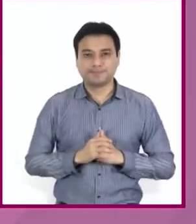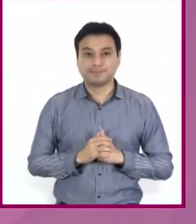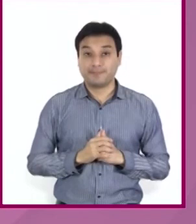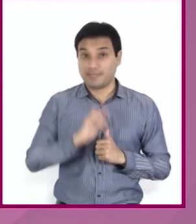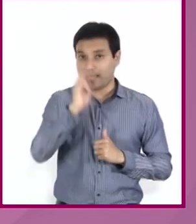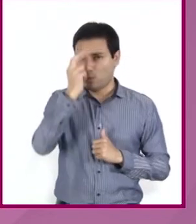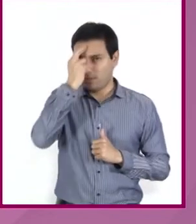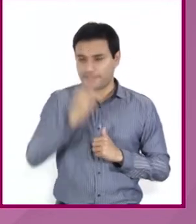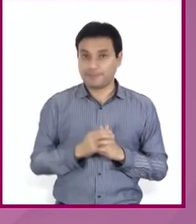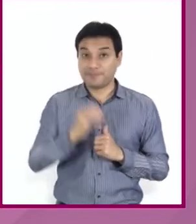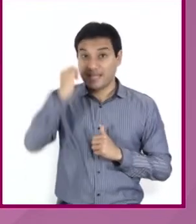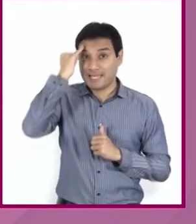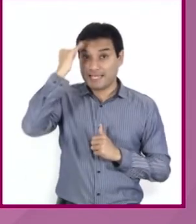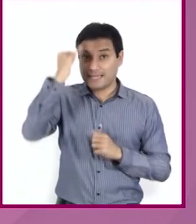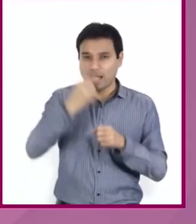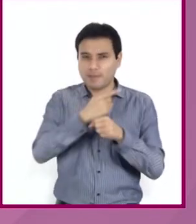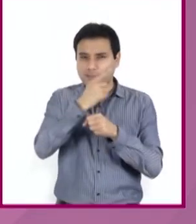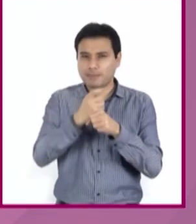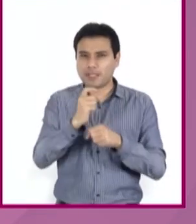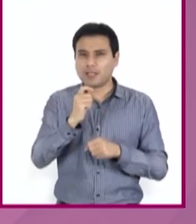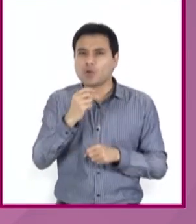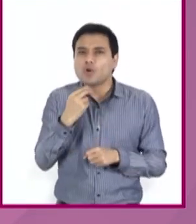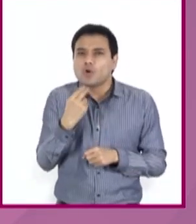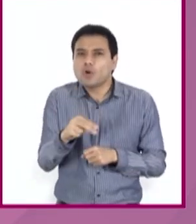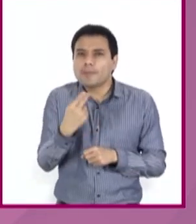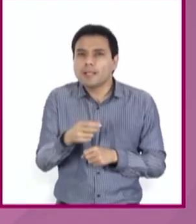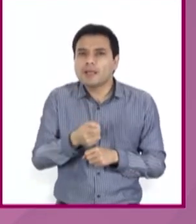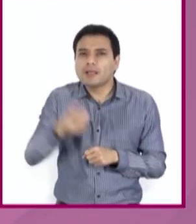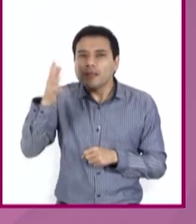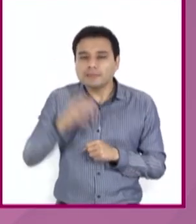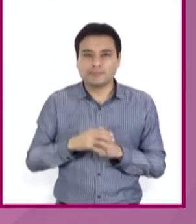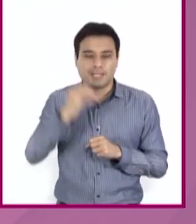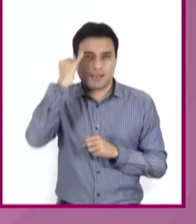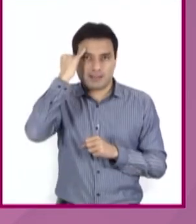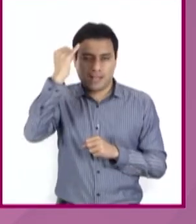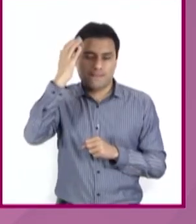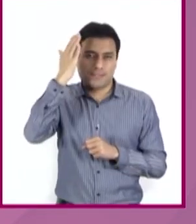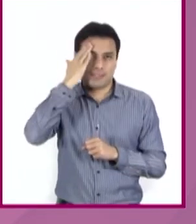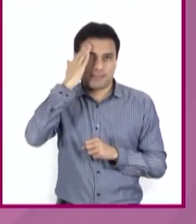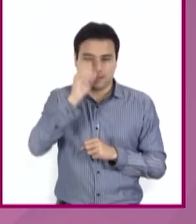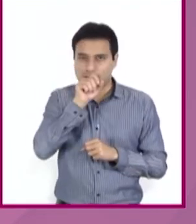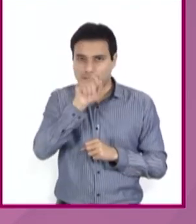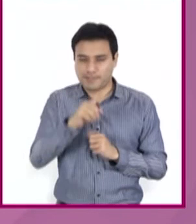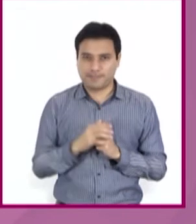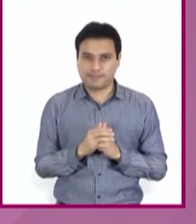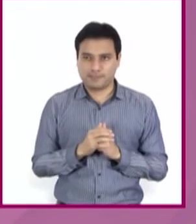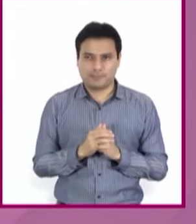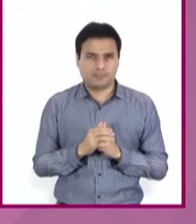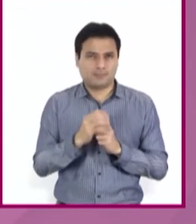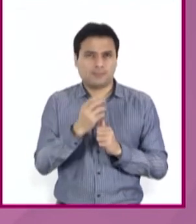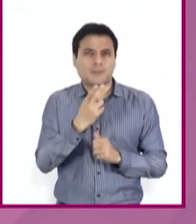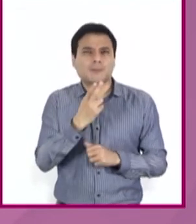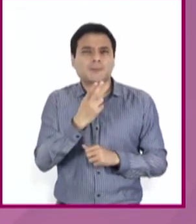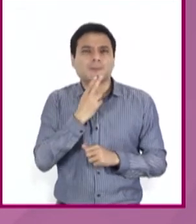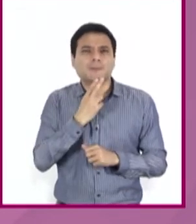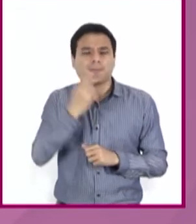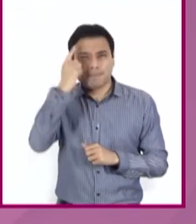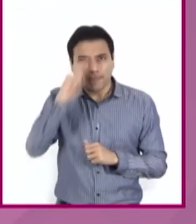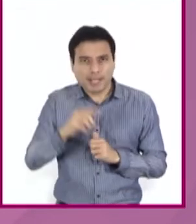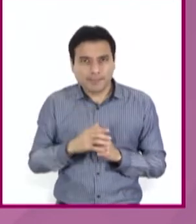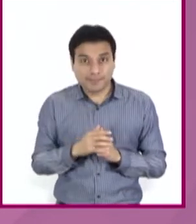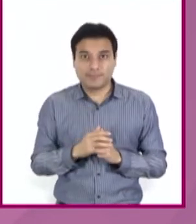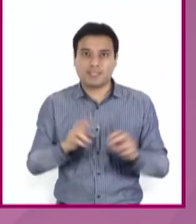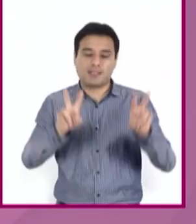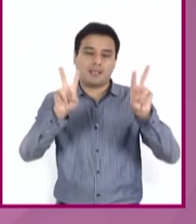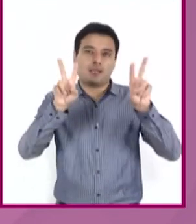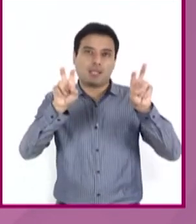Recordemos que una idea primaria también se le conoce como idea principal. Son relevantes y dan sentido al